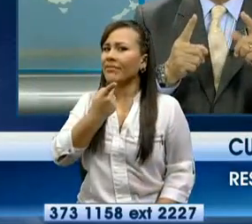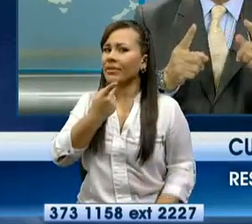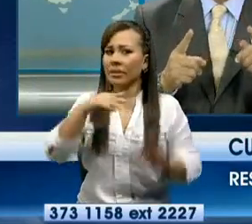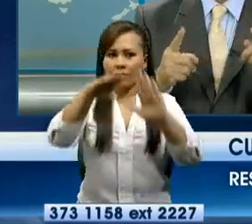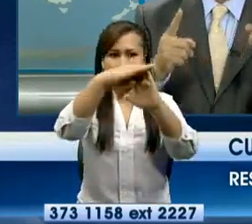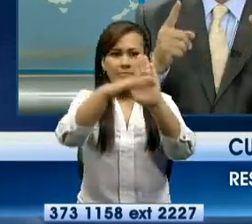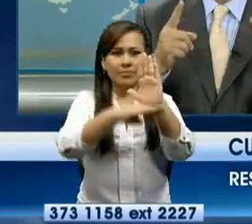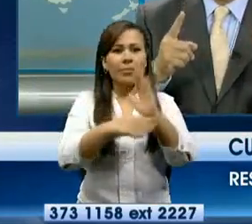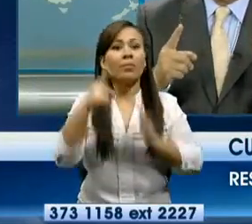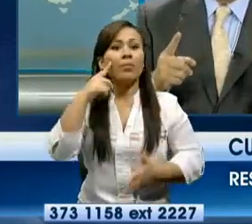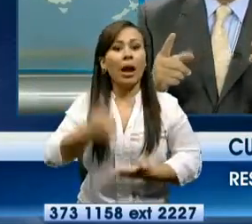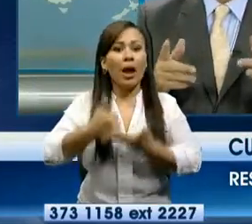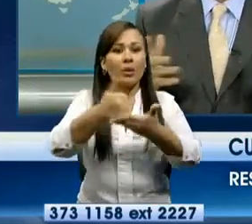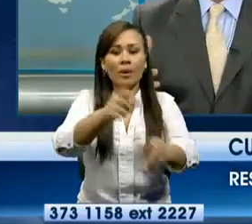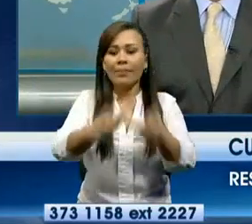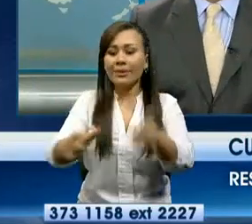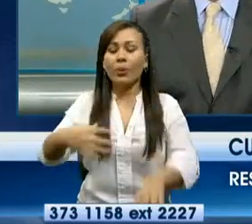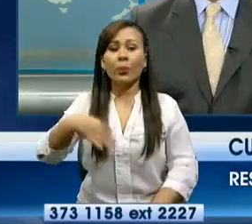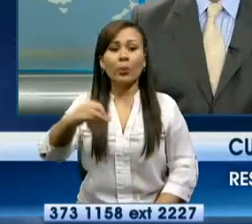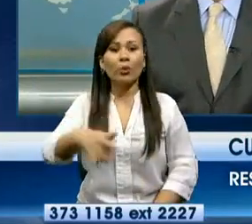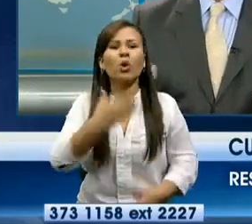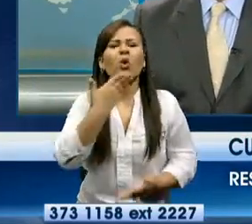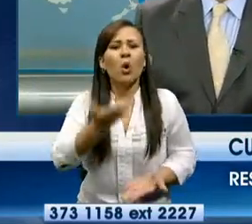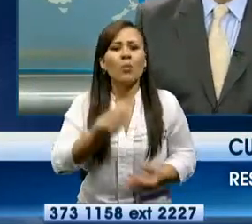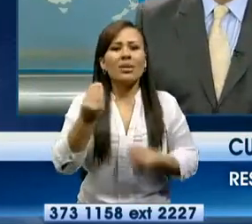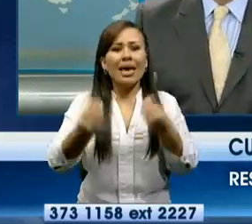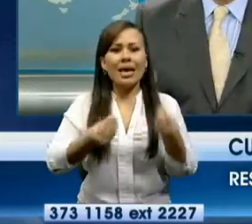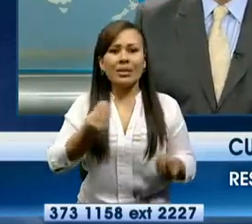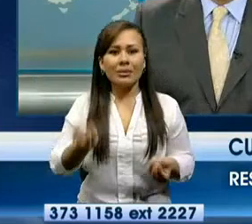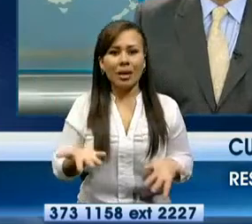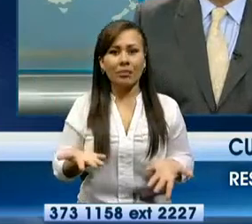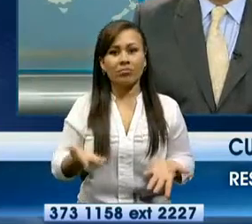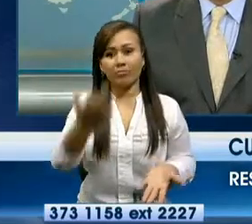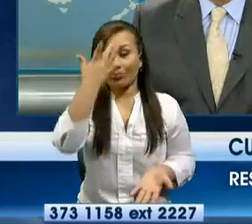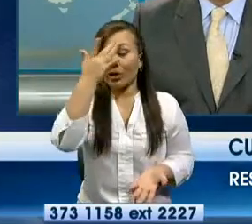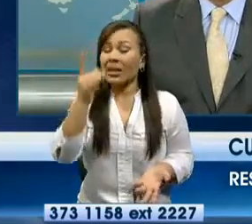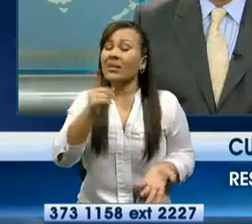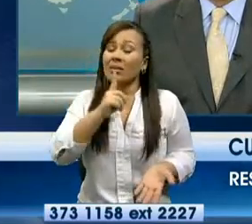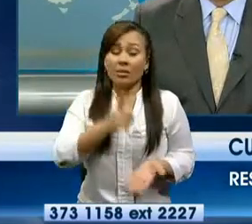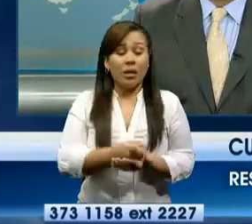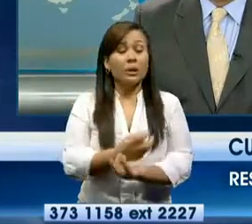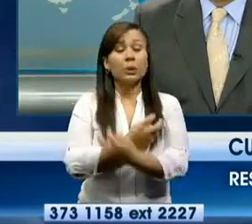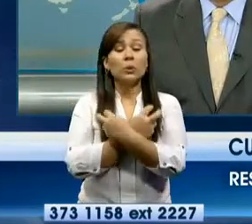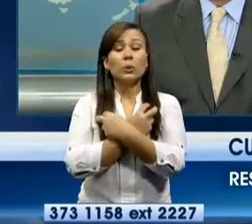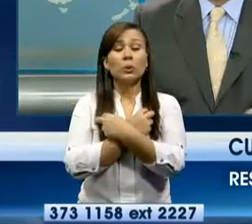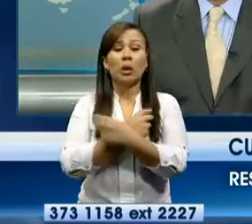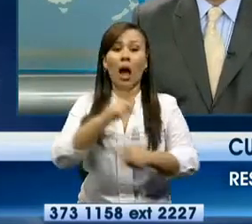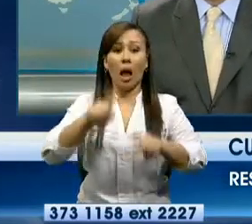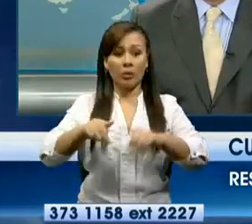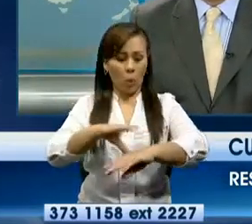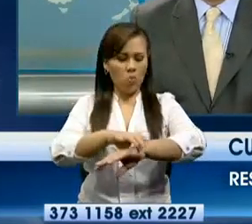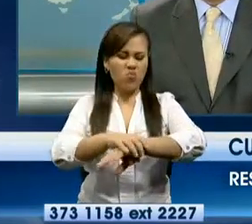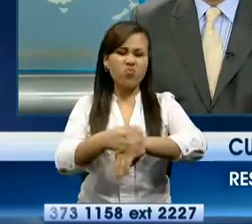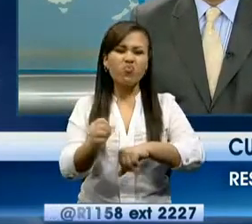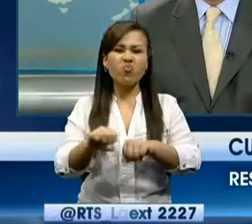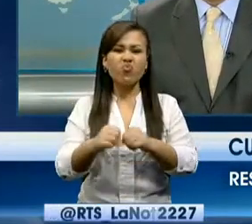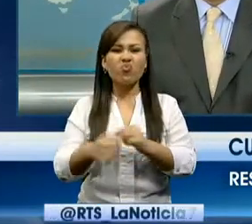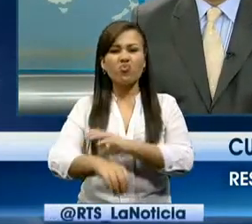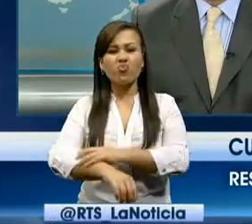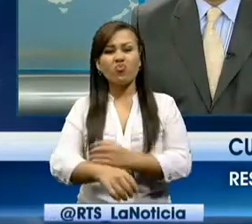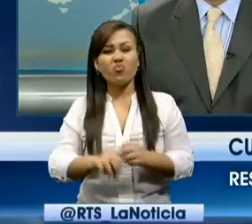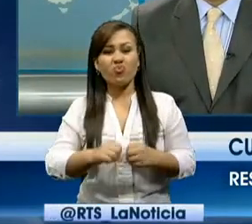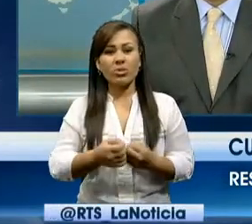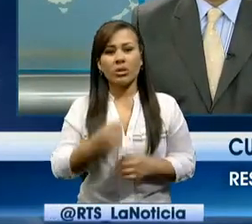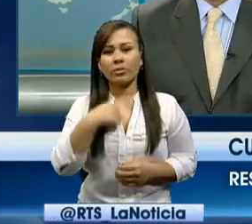situaciones? De rescates que en ciertos casos son cadáveres incluso desmembrados. Correcto. Hay que recordar una cosa, que